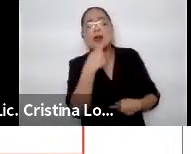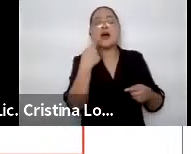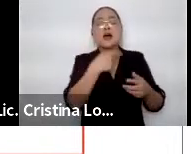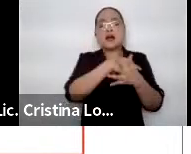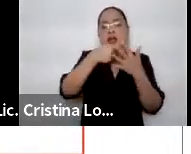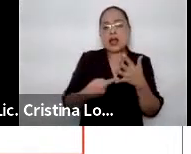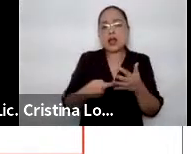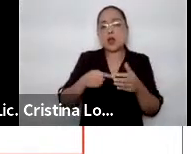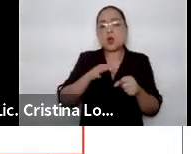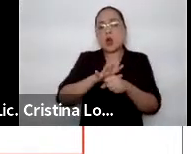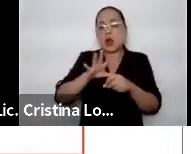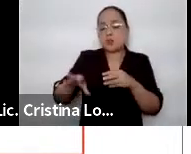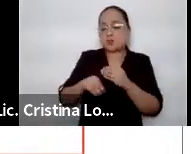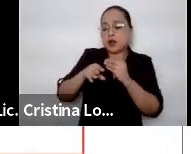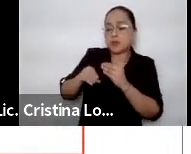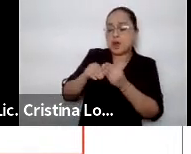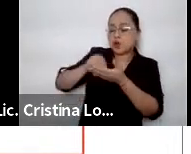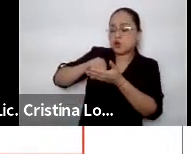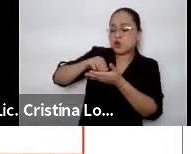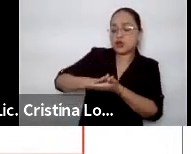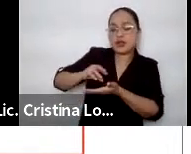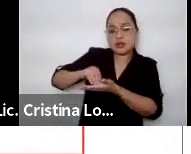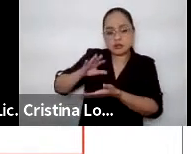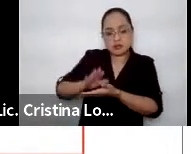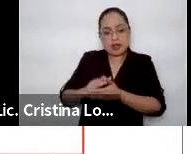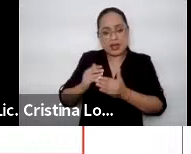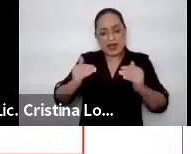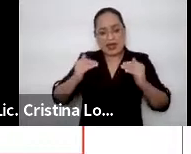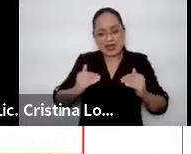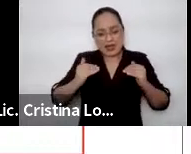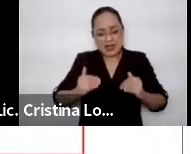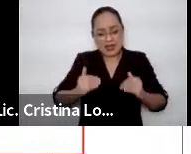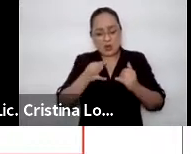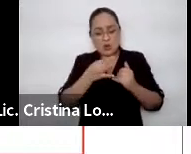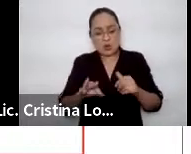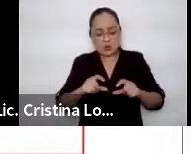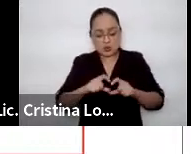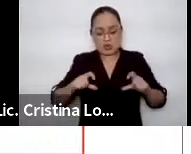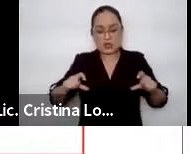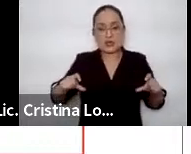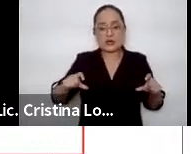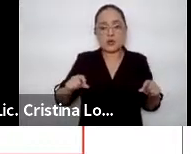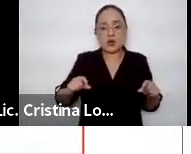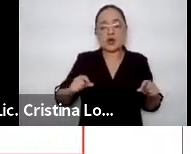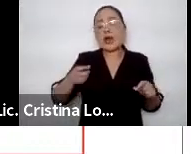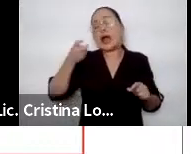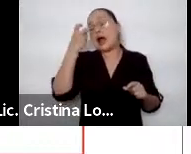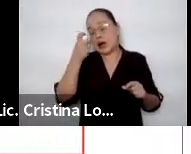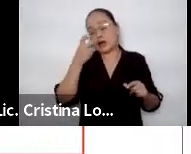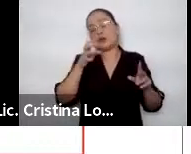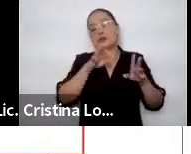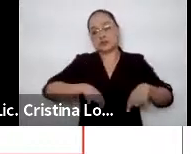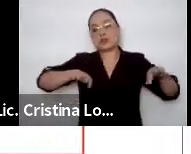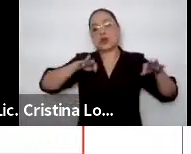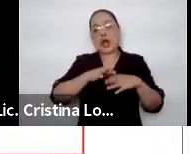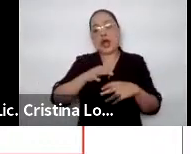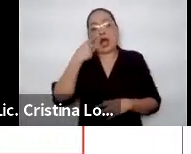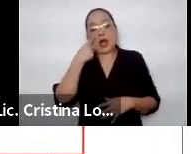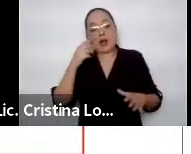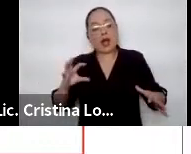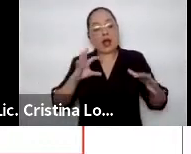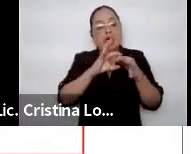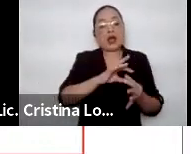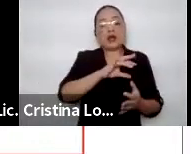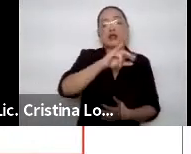las notas, como podemos visualizar en la parte inferior, que son muy importantes para determinar la aplicabilidad o